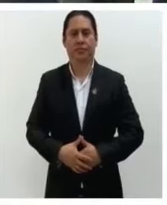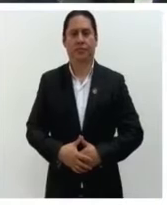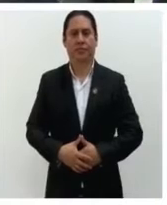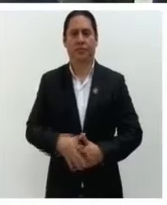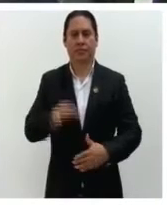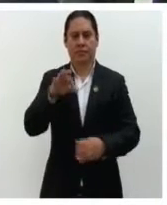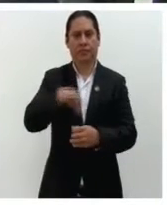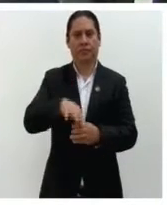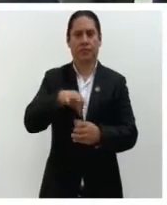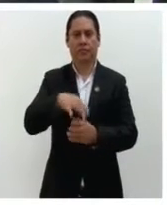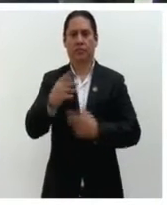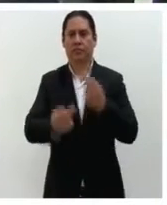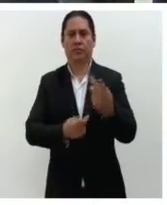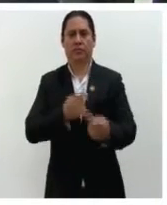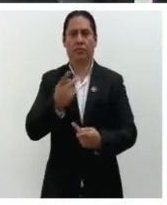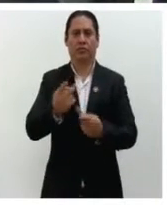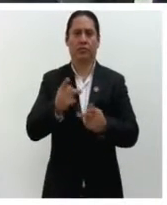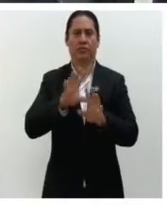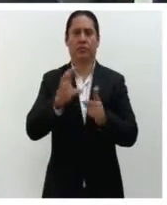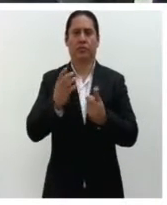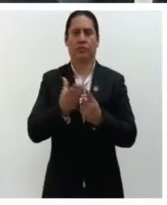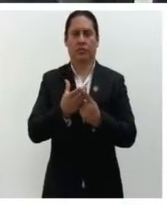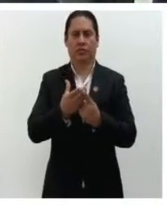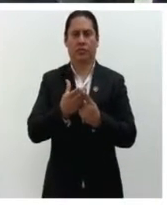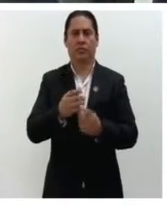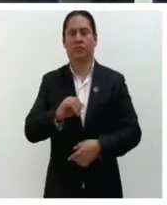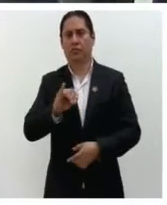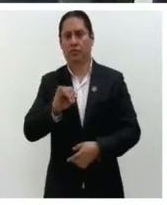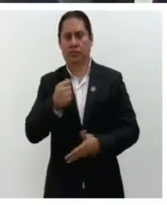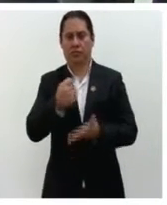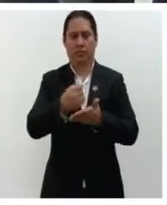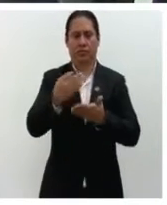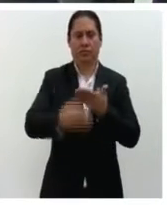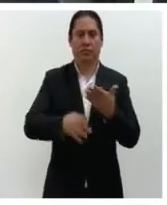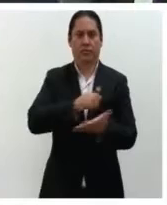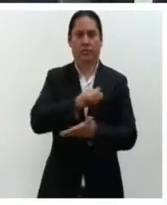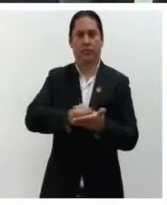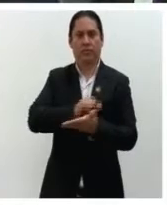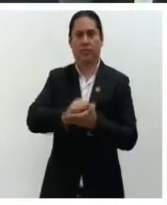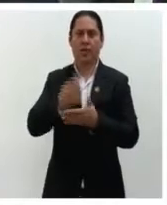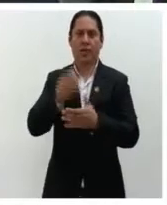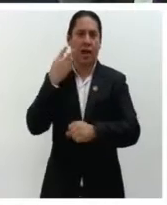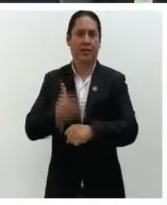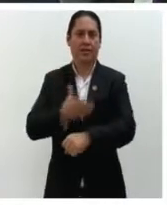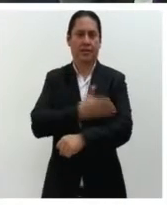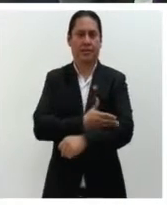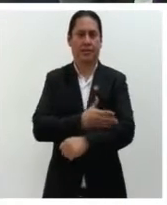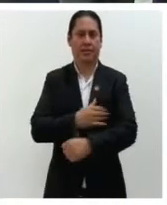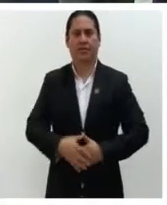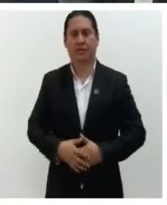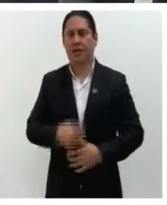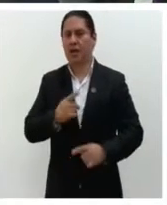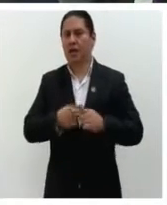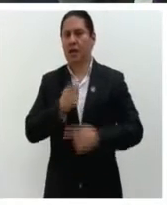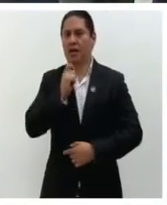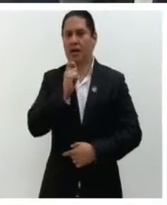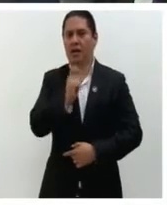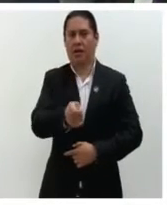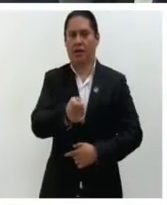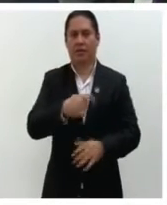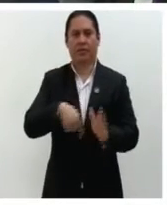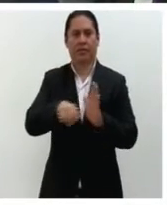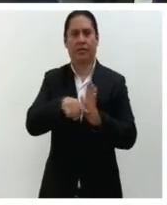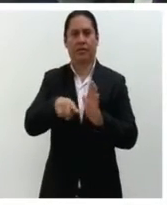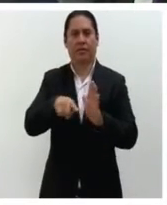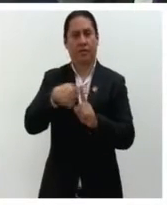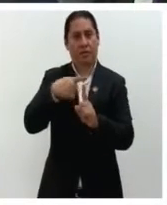En votación económica se pregunta a la comisión permanente si se aprueba el acta de la sesión anterior. Las legisladoras y